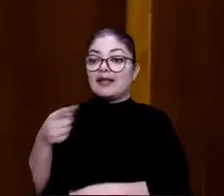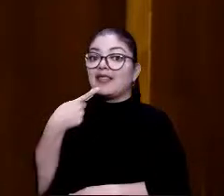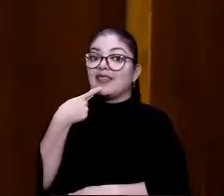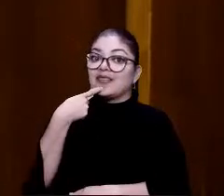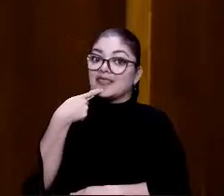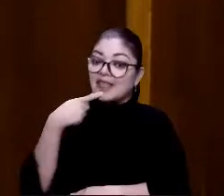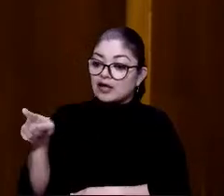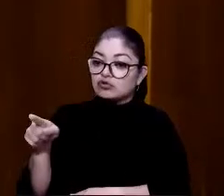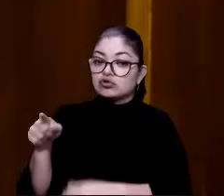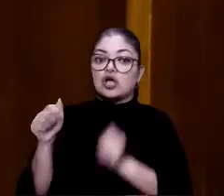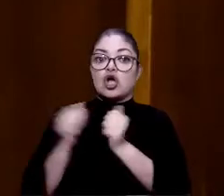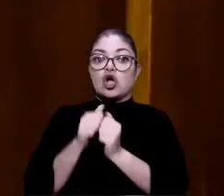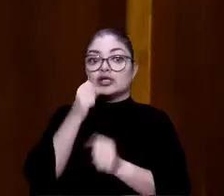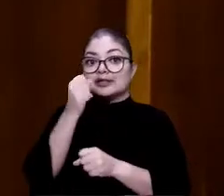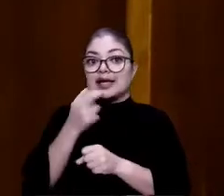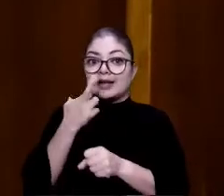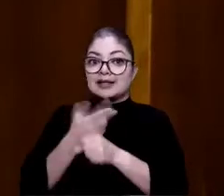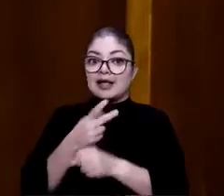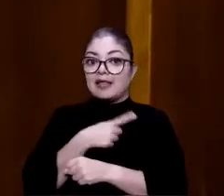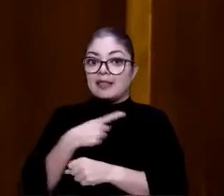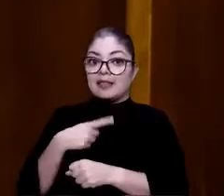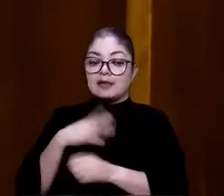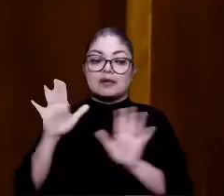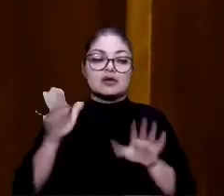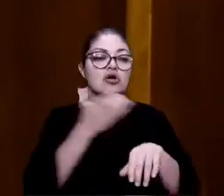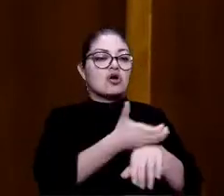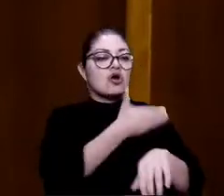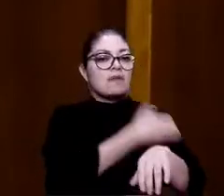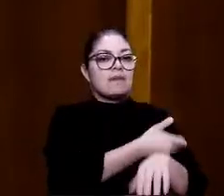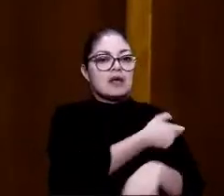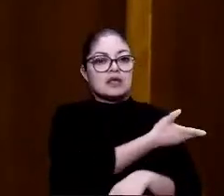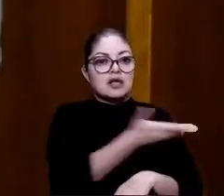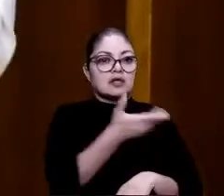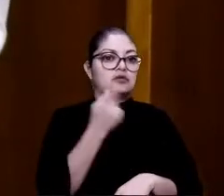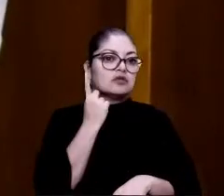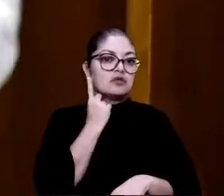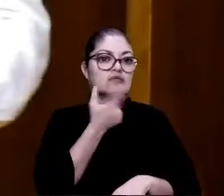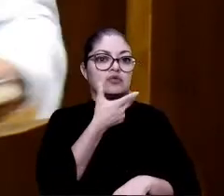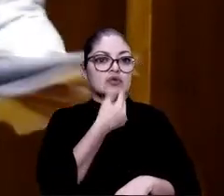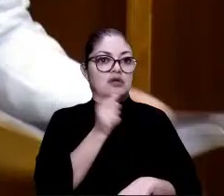La secretaria debe renunciar. Compañeras y compañeros diputados,